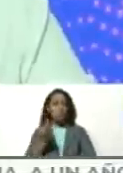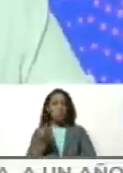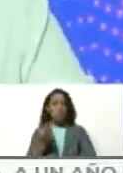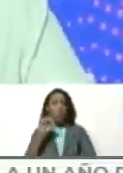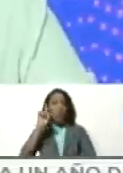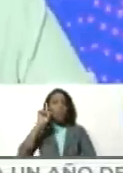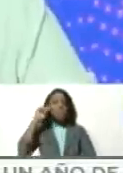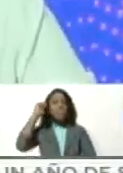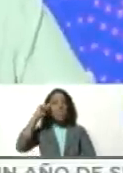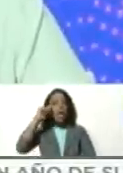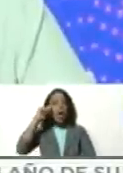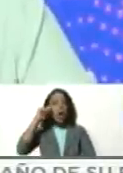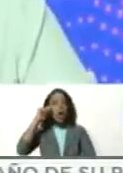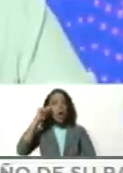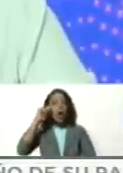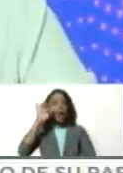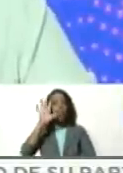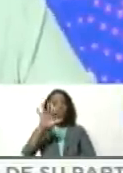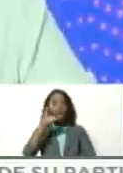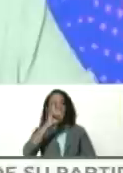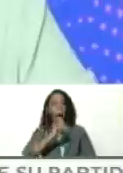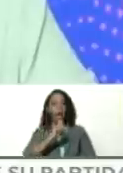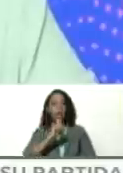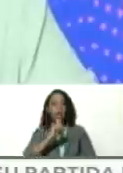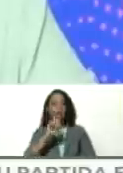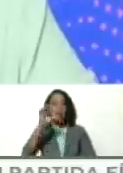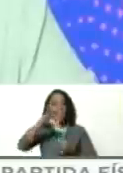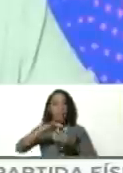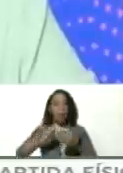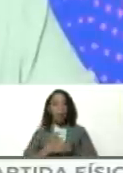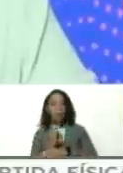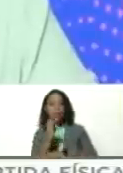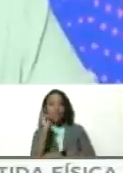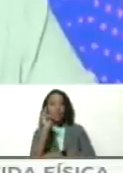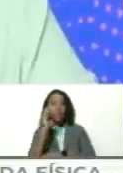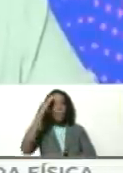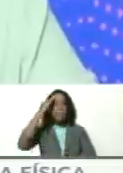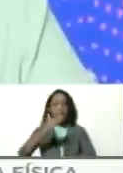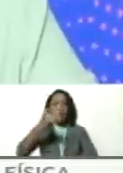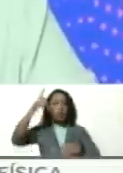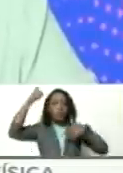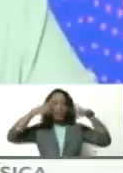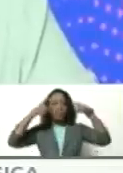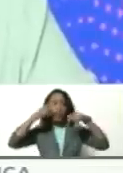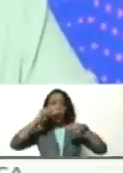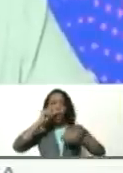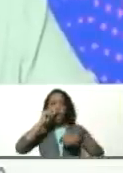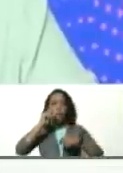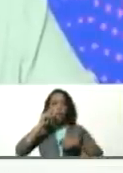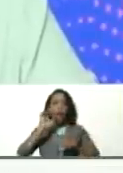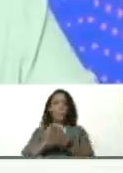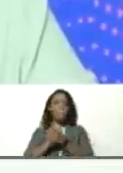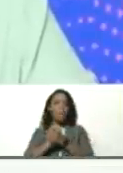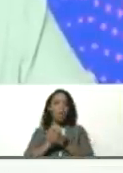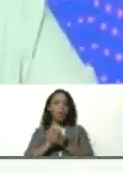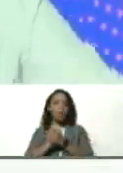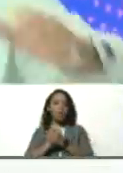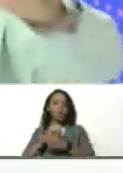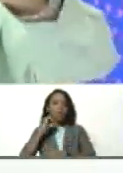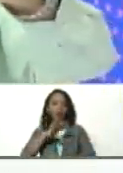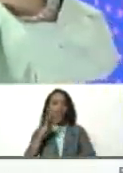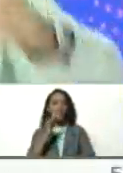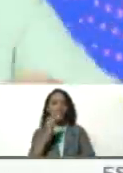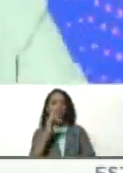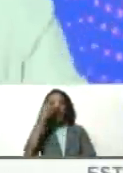Un video a 5 años de la siembra del comandante Fidel Castro Ruz. Historia de